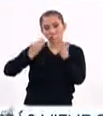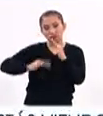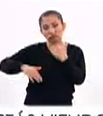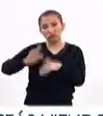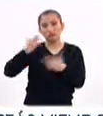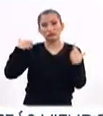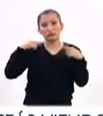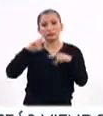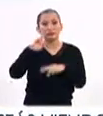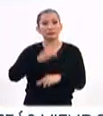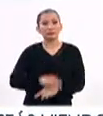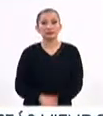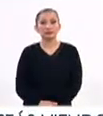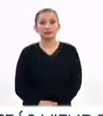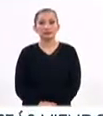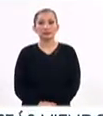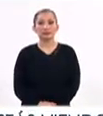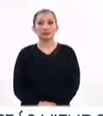como maestra?